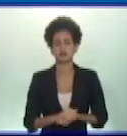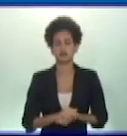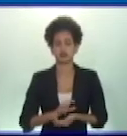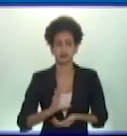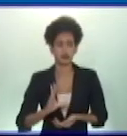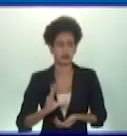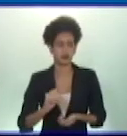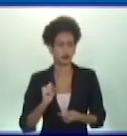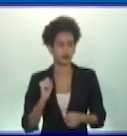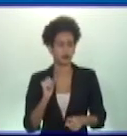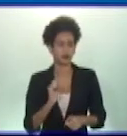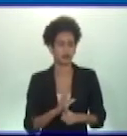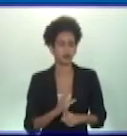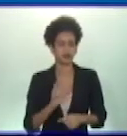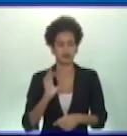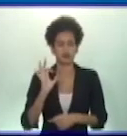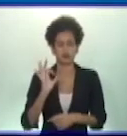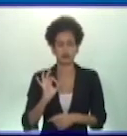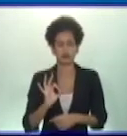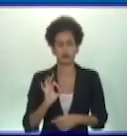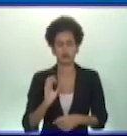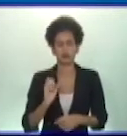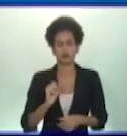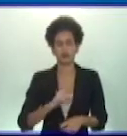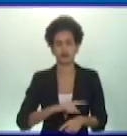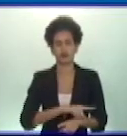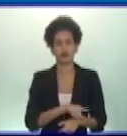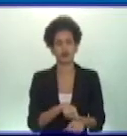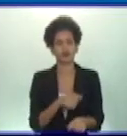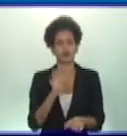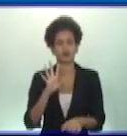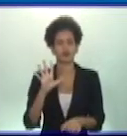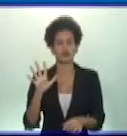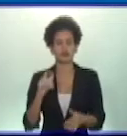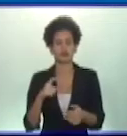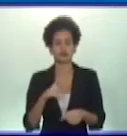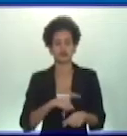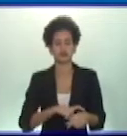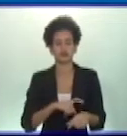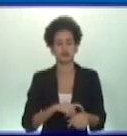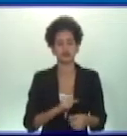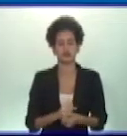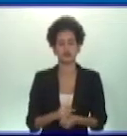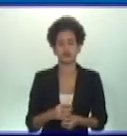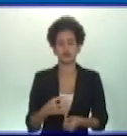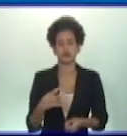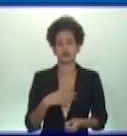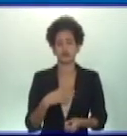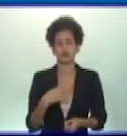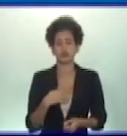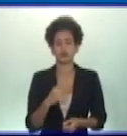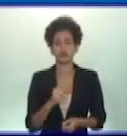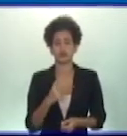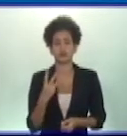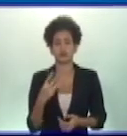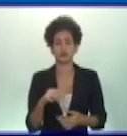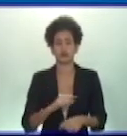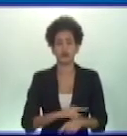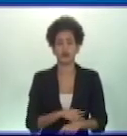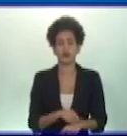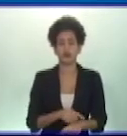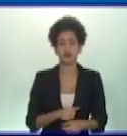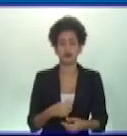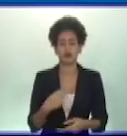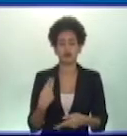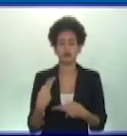comienza a las 8:45 horas y que estuvo o demoró 3 horas realizando esta tarea.